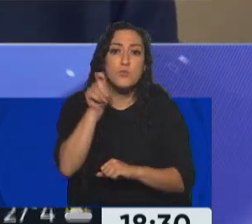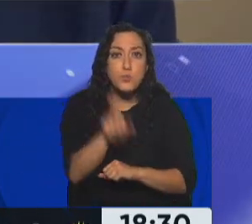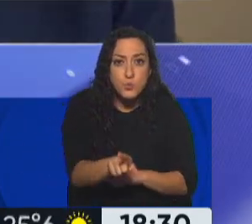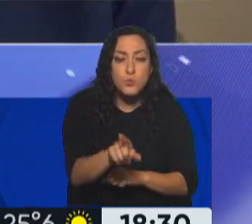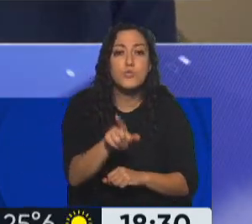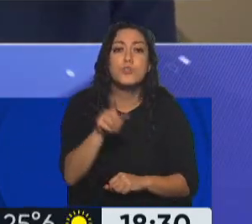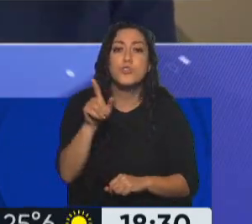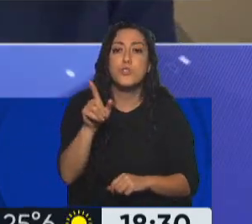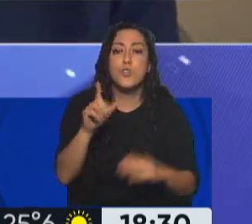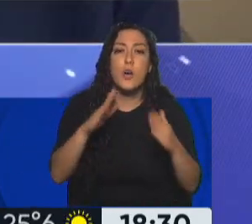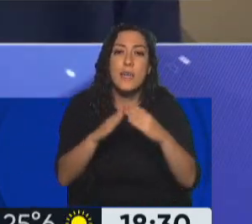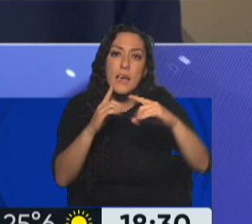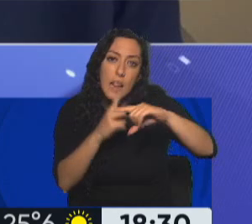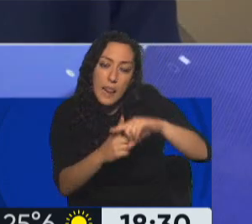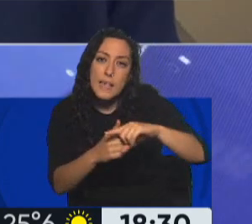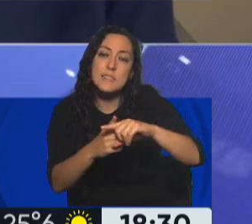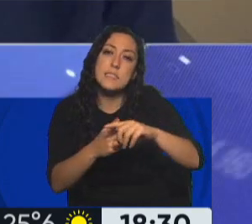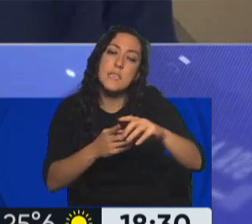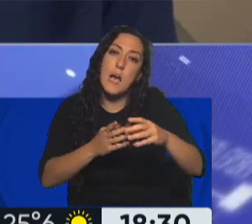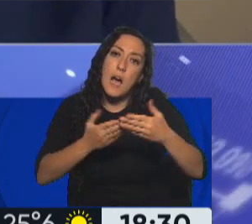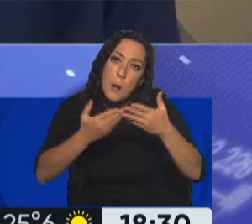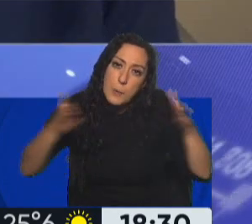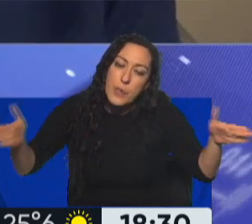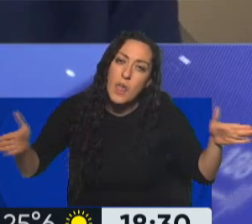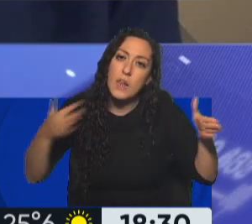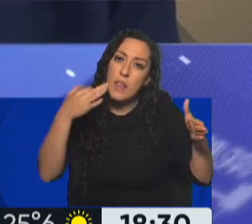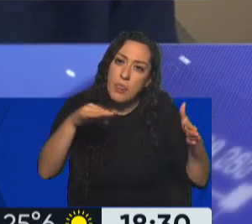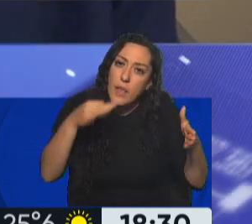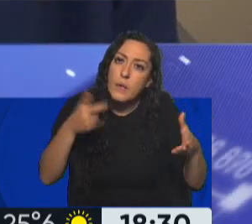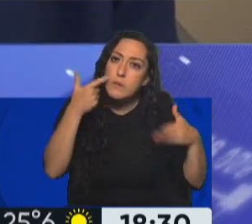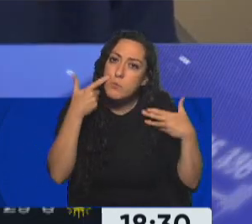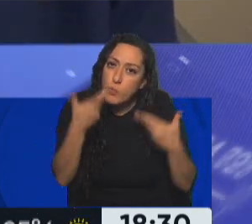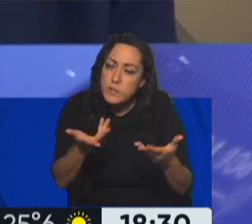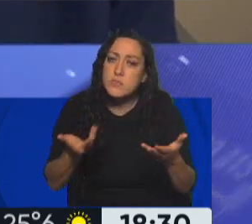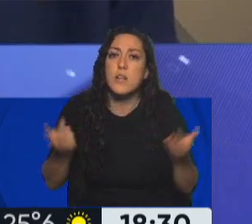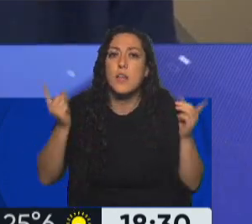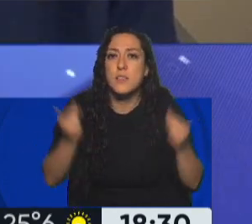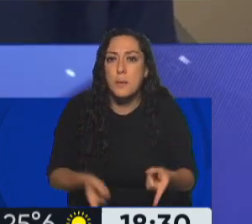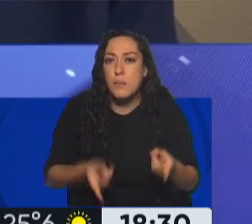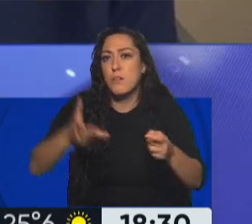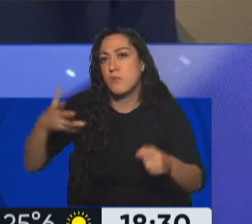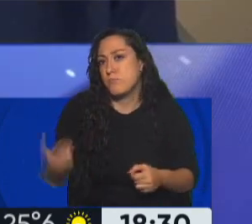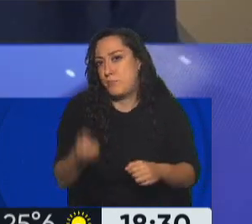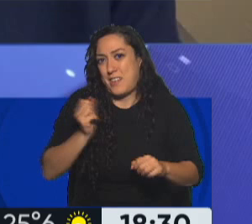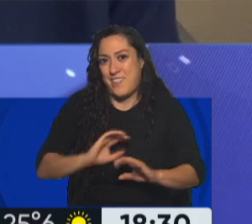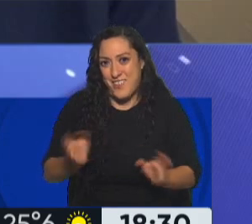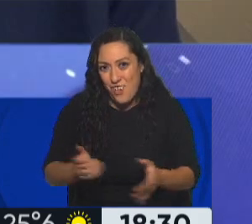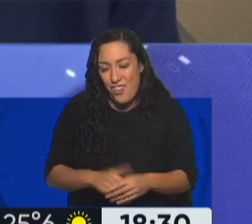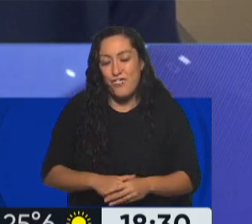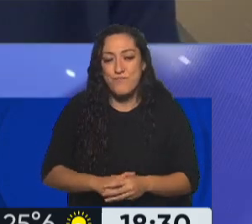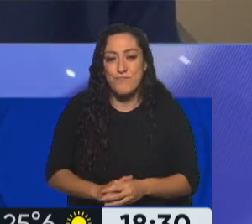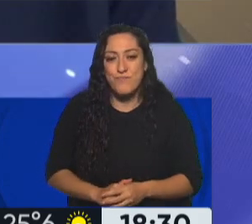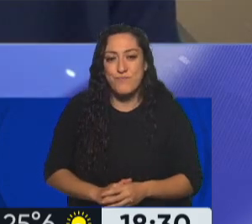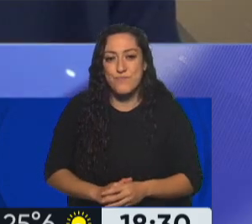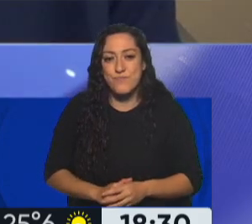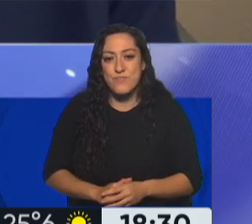una iglesia más abierta, que debía ser más abierta, y además conseguir eso, ¿no? En la relación